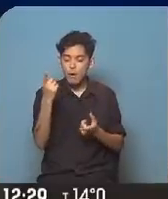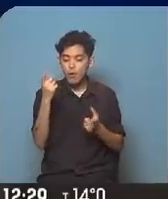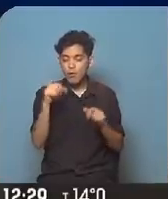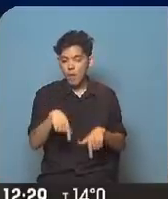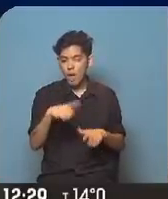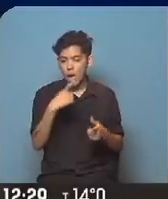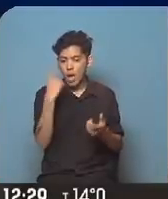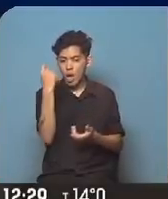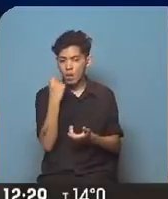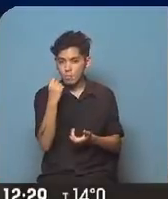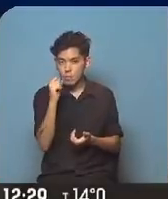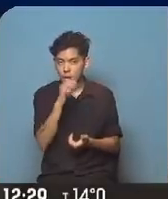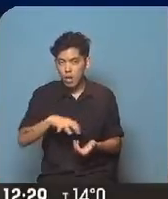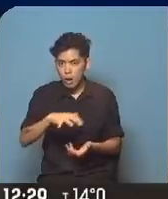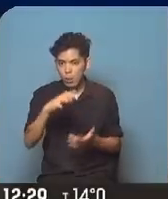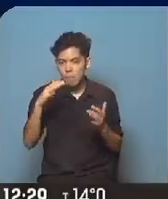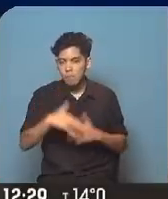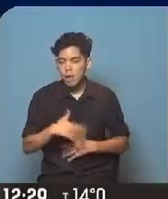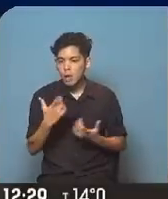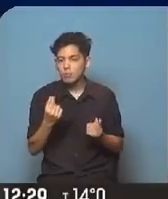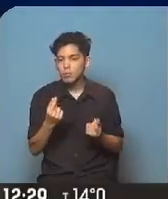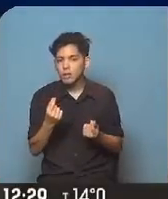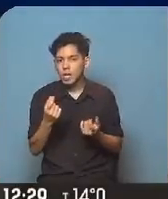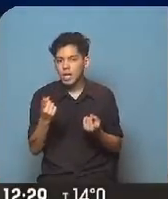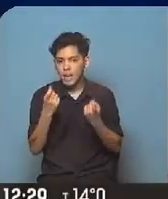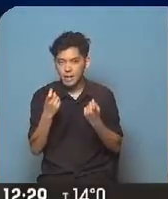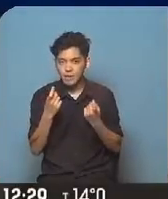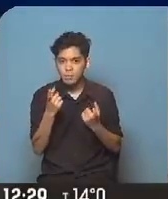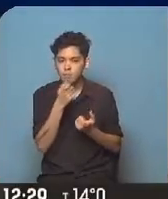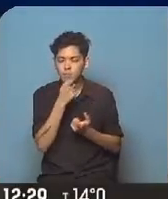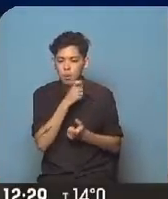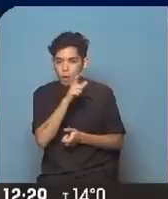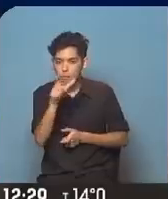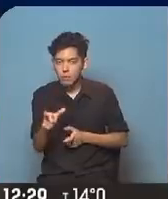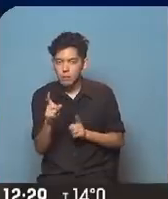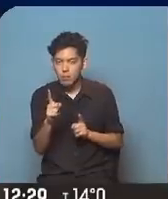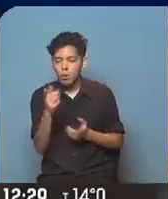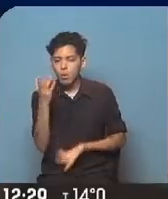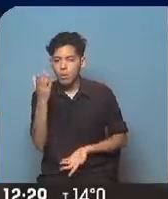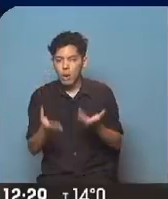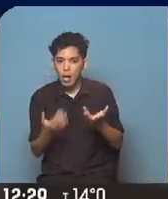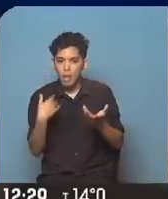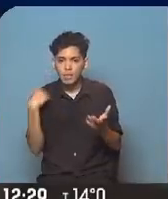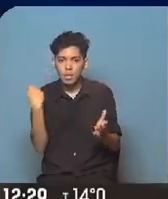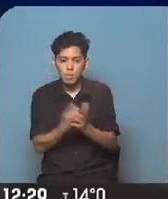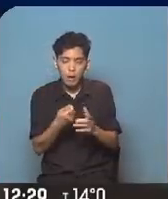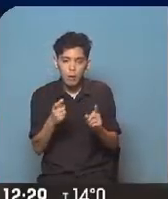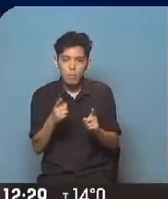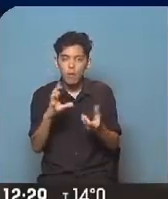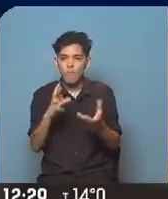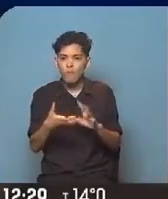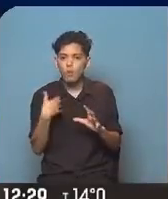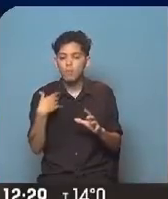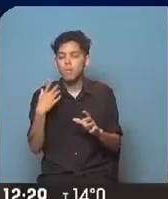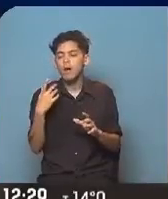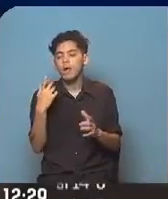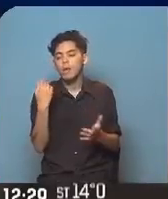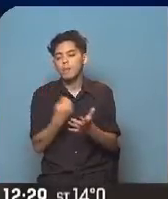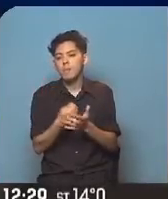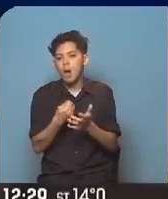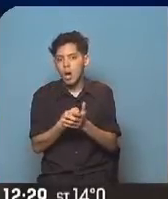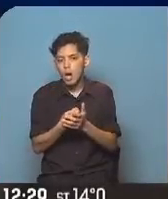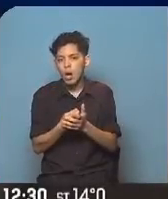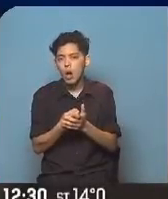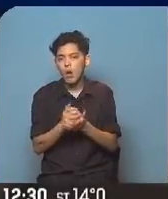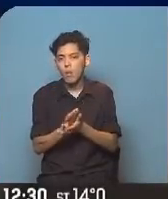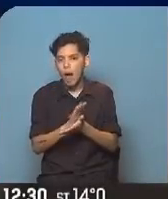genera menos divisas de las que necesita. En parte, el evento por balanza de pagos, este ajuste abrupto del tipo de cambio nominal, tiene que ver con eso,